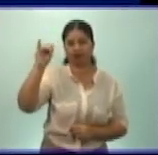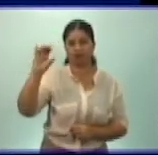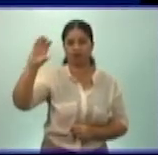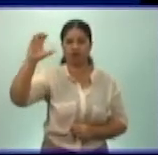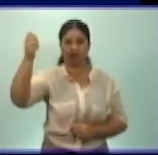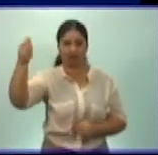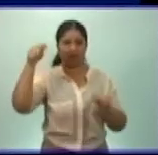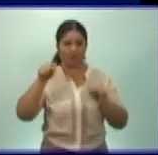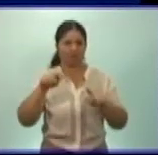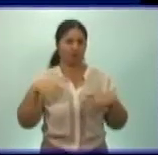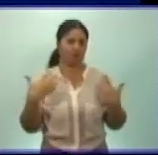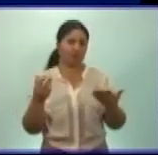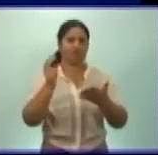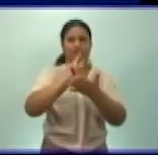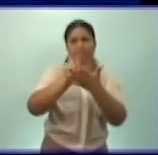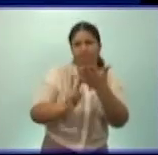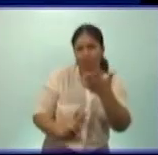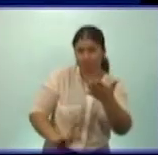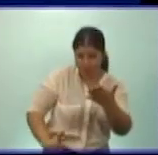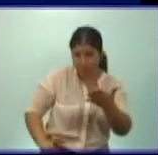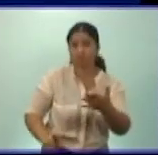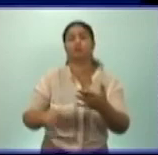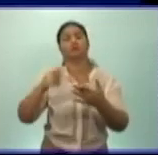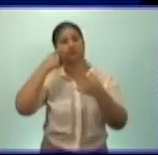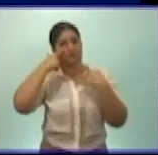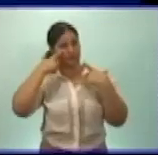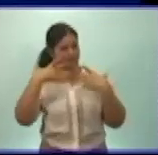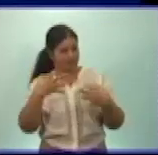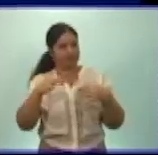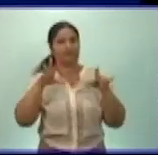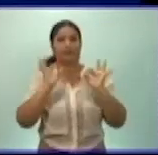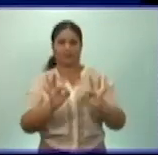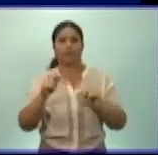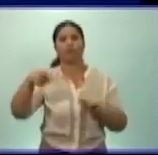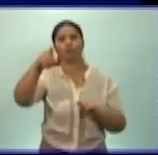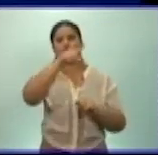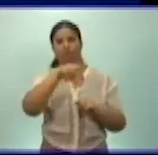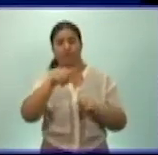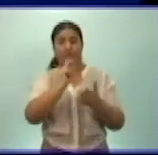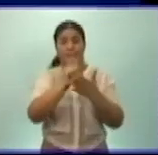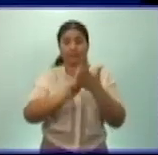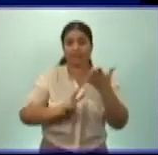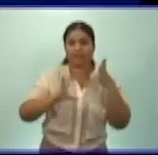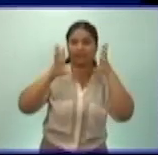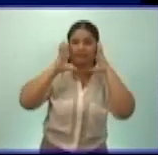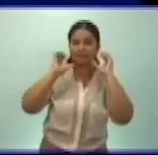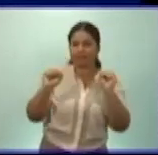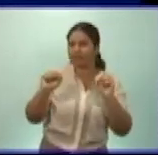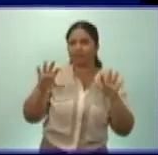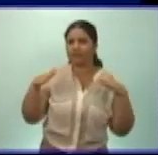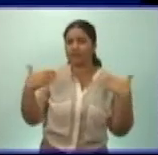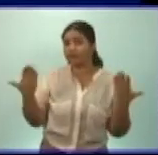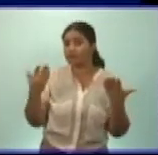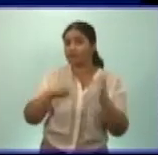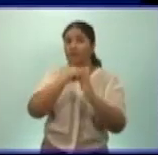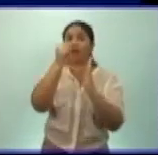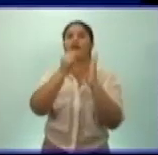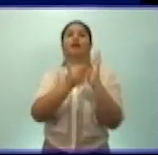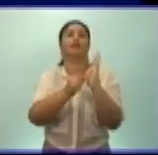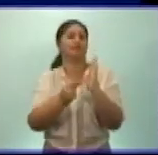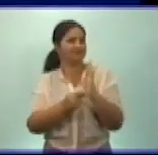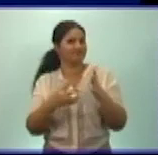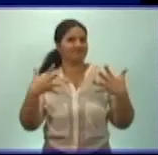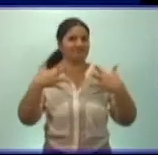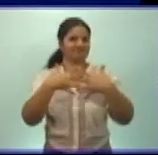puesta en escena. Por tanto, a la hora de leerla, hay que tener en cuenta ciertos y determinados elementos que no